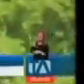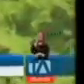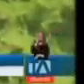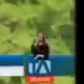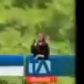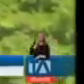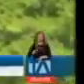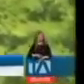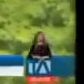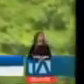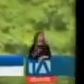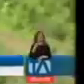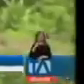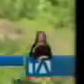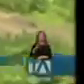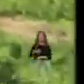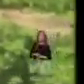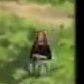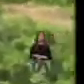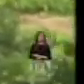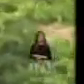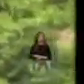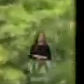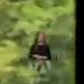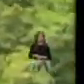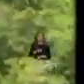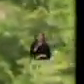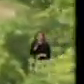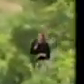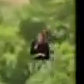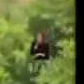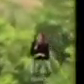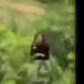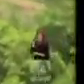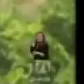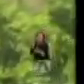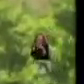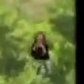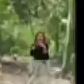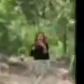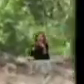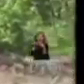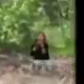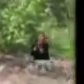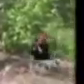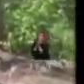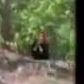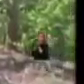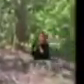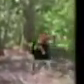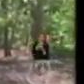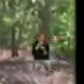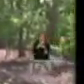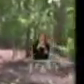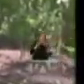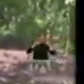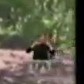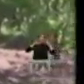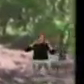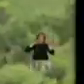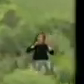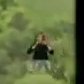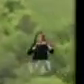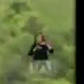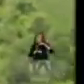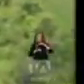Desde este panorama aéreo se evidencia que el sembrío se ocultaba entre cultivos de cacao, café y maíz. Agentes antinarcóticos empezaron